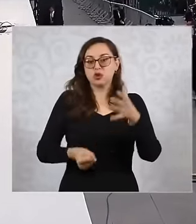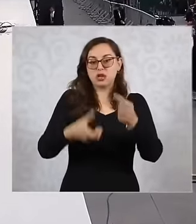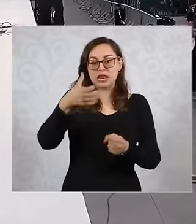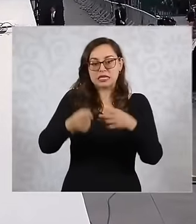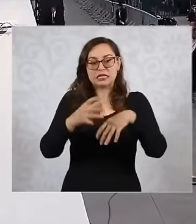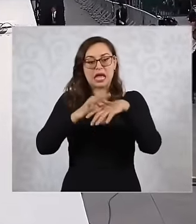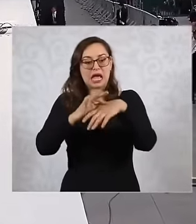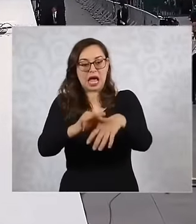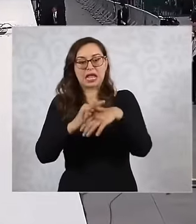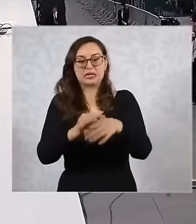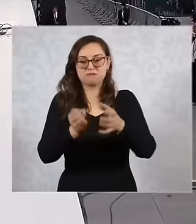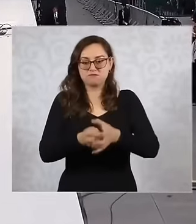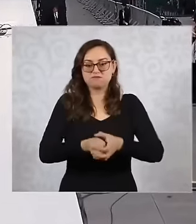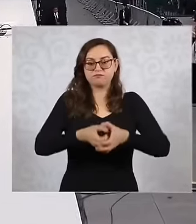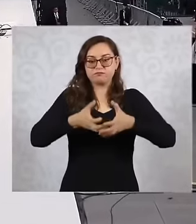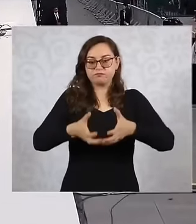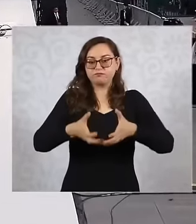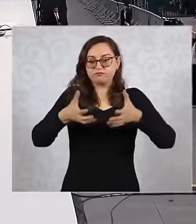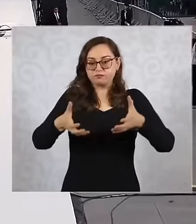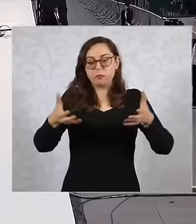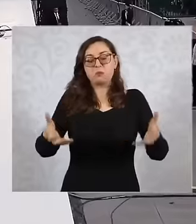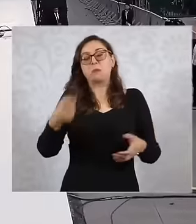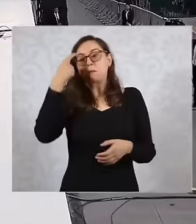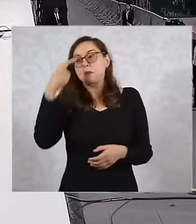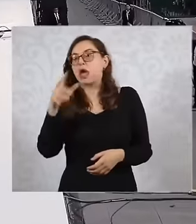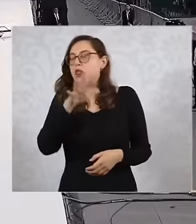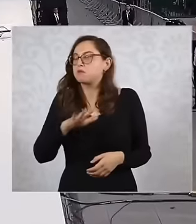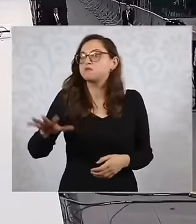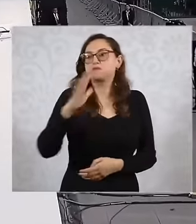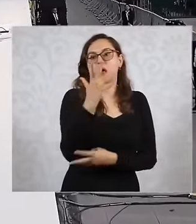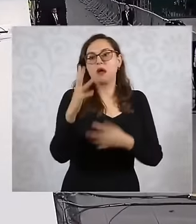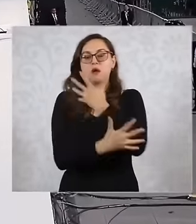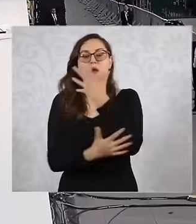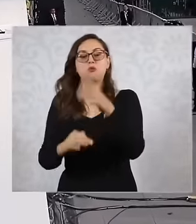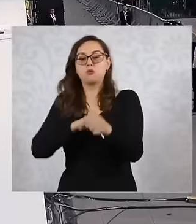carne, garantizando la protección de la selva.